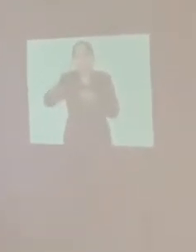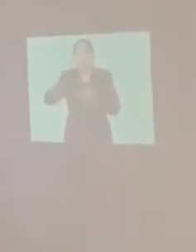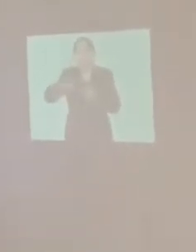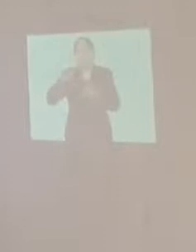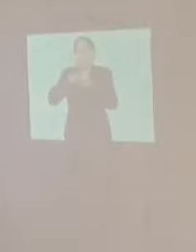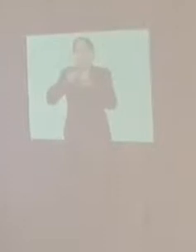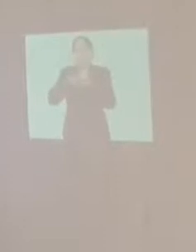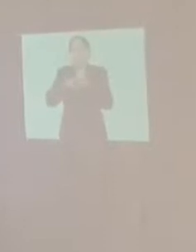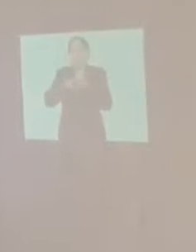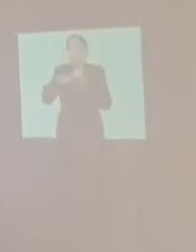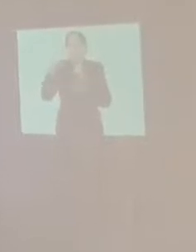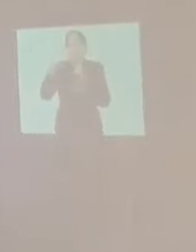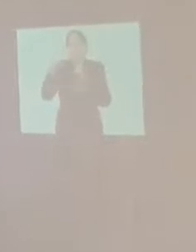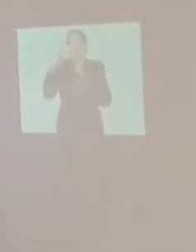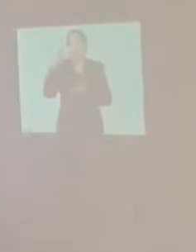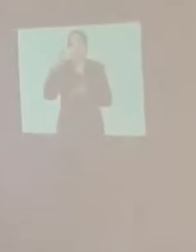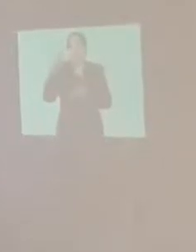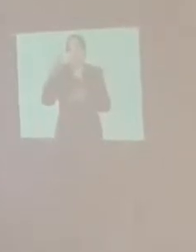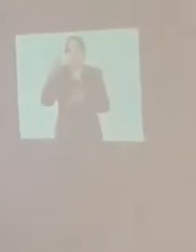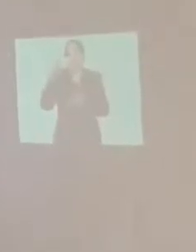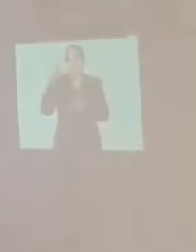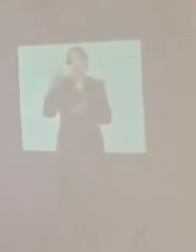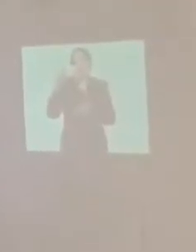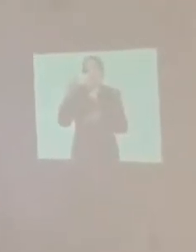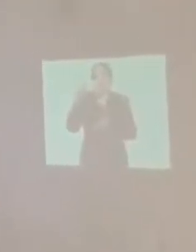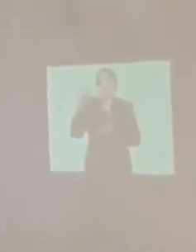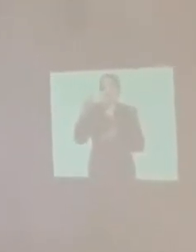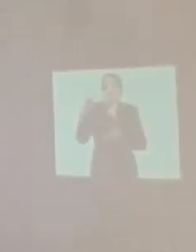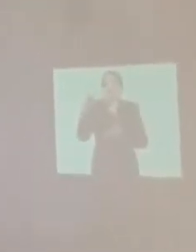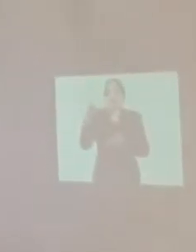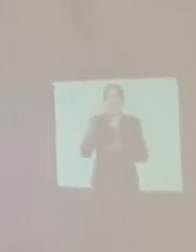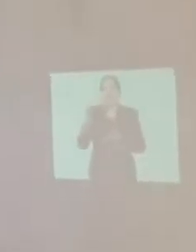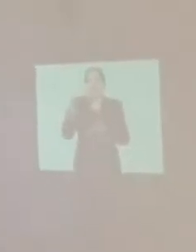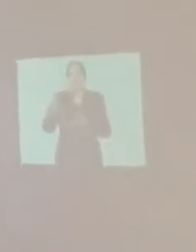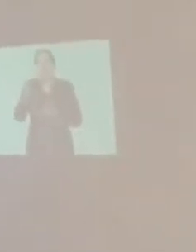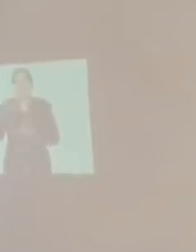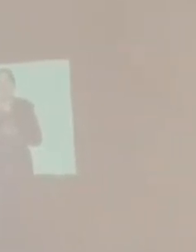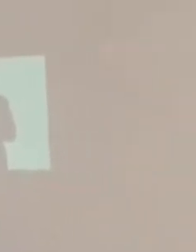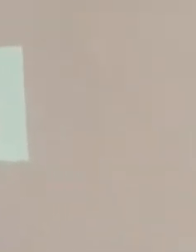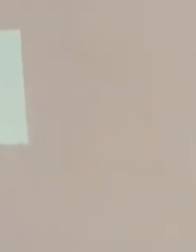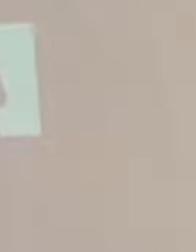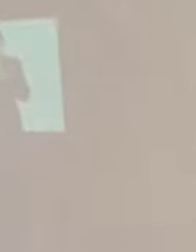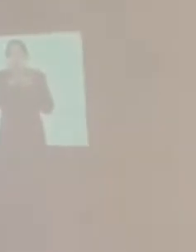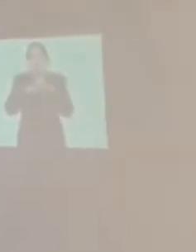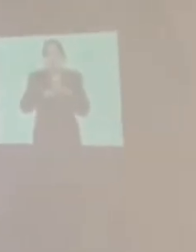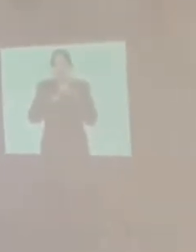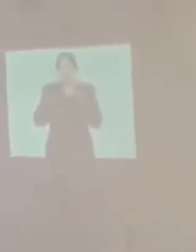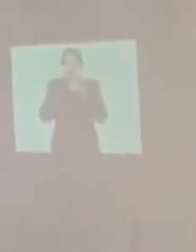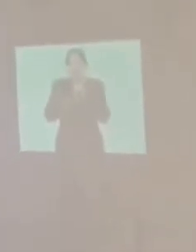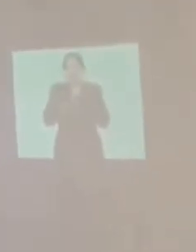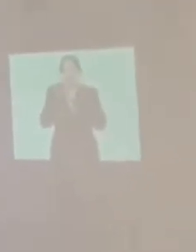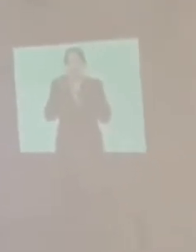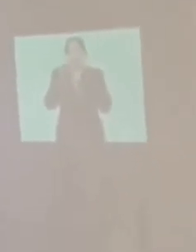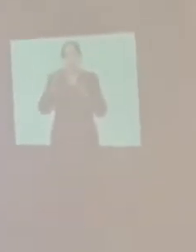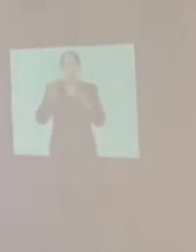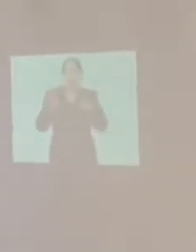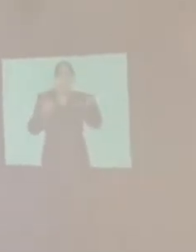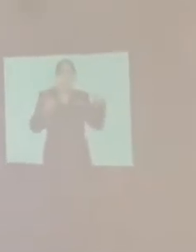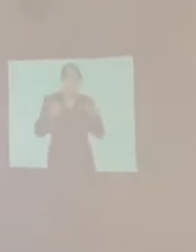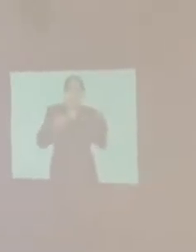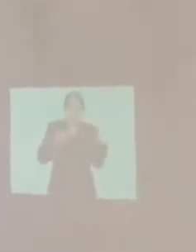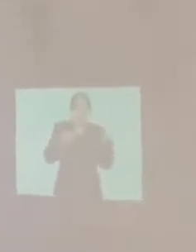a todos quienes esperaban a este cuarto informe de gobierno, pues déjenme decirle que este